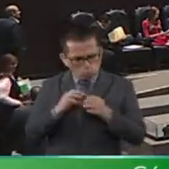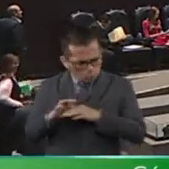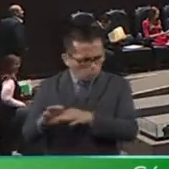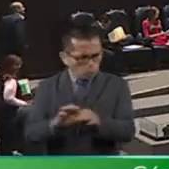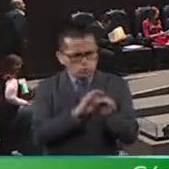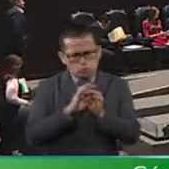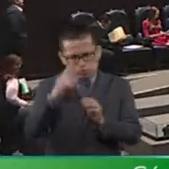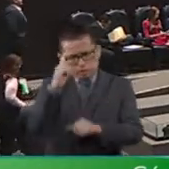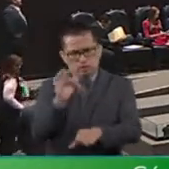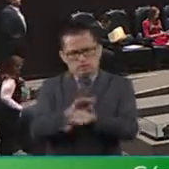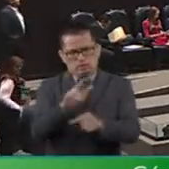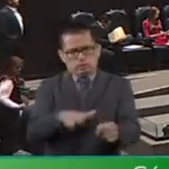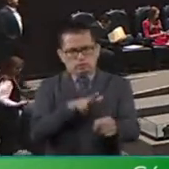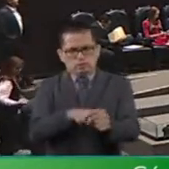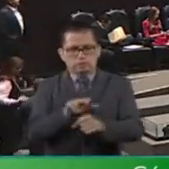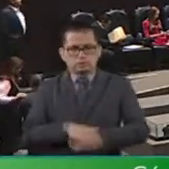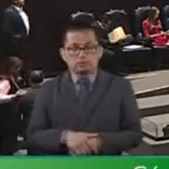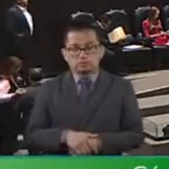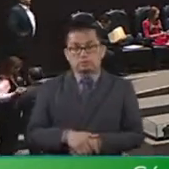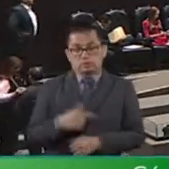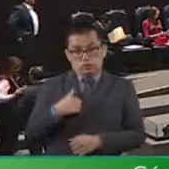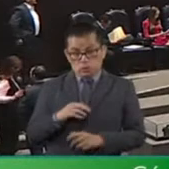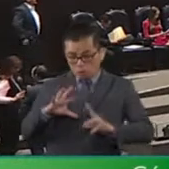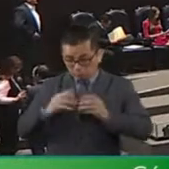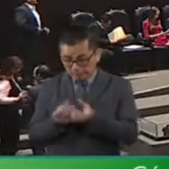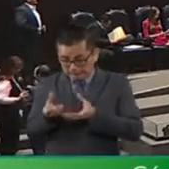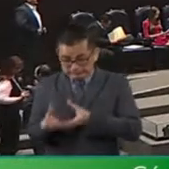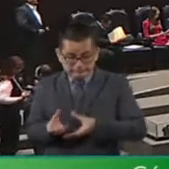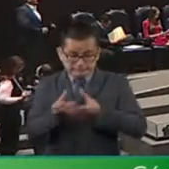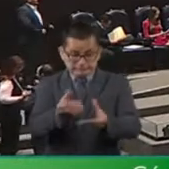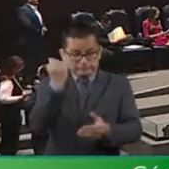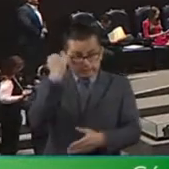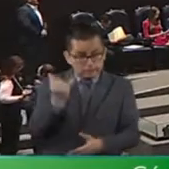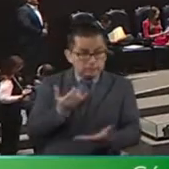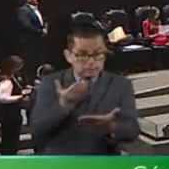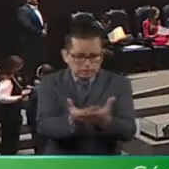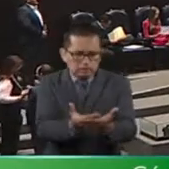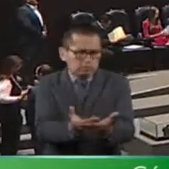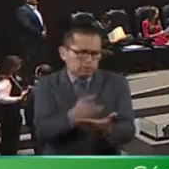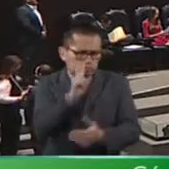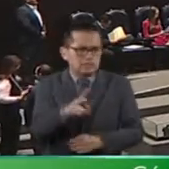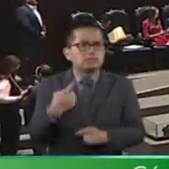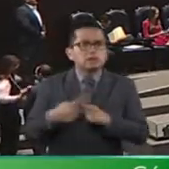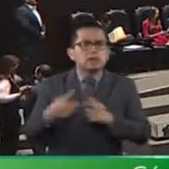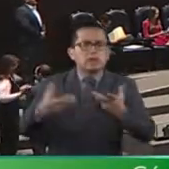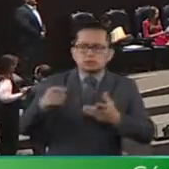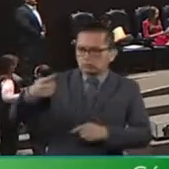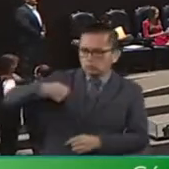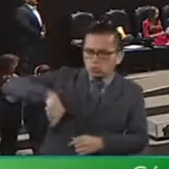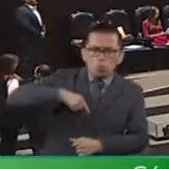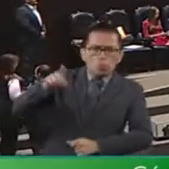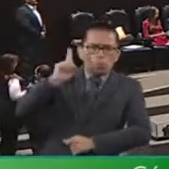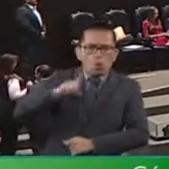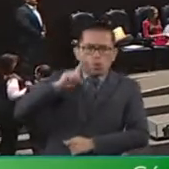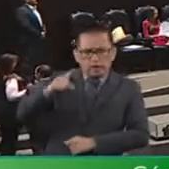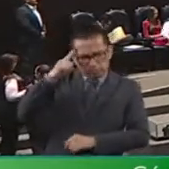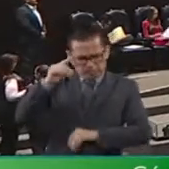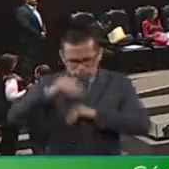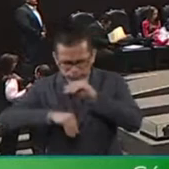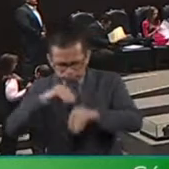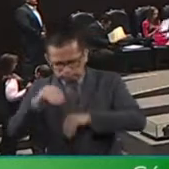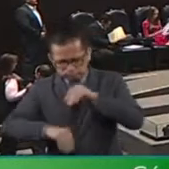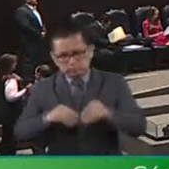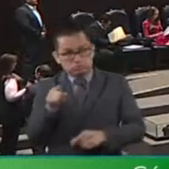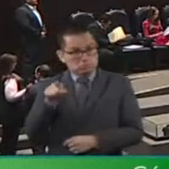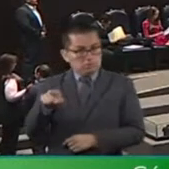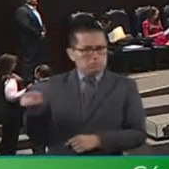el primer paquete de iniciativas ambicioso, trabajado por un Consejo de Mujeres por el Clima, compuesto por las mexicanas